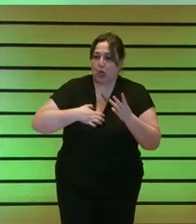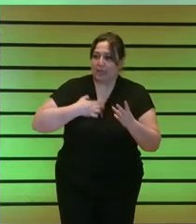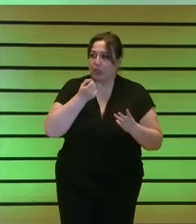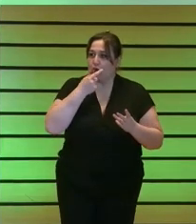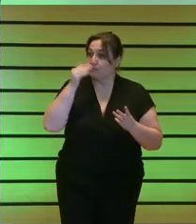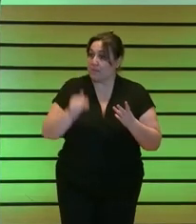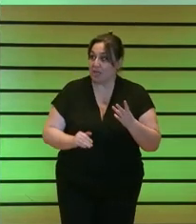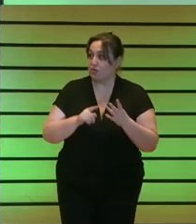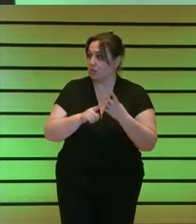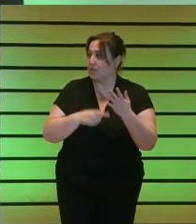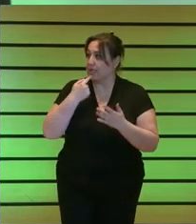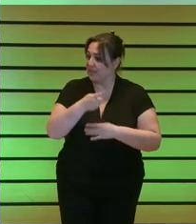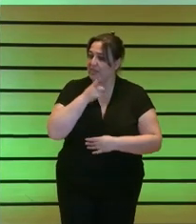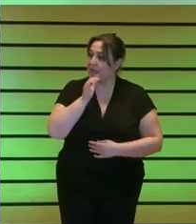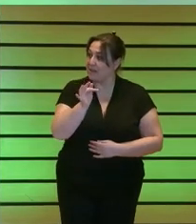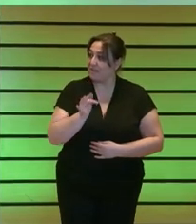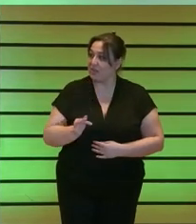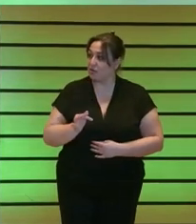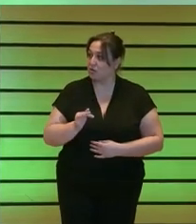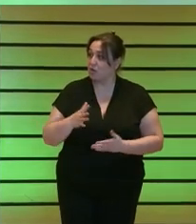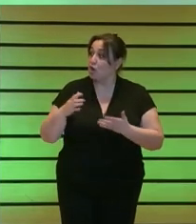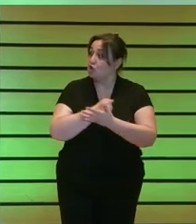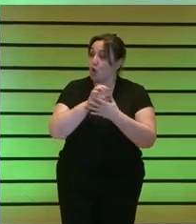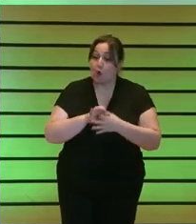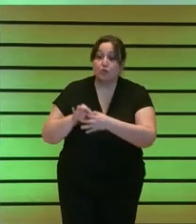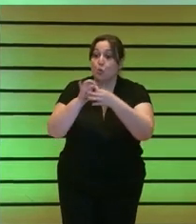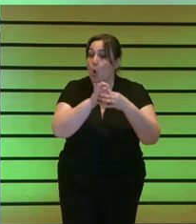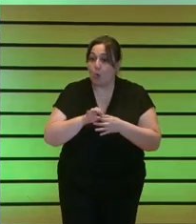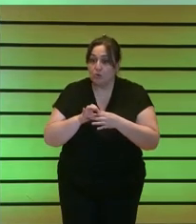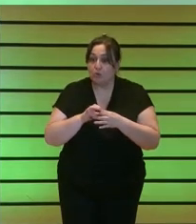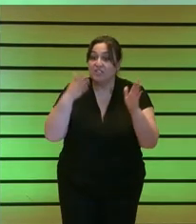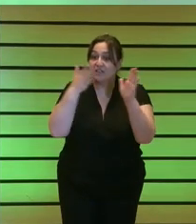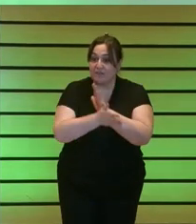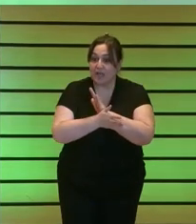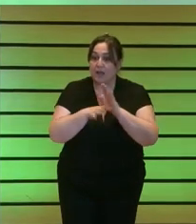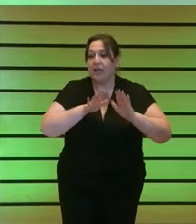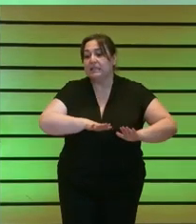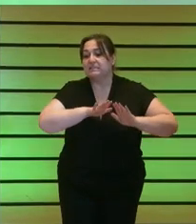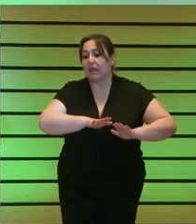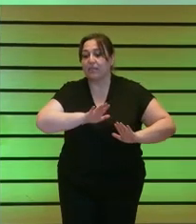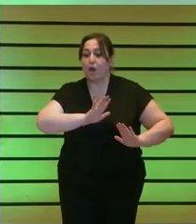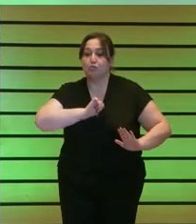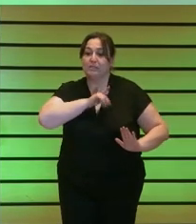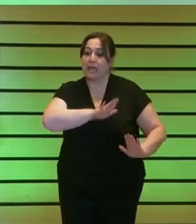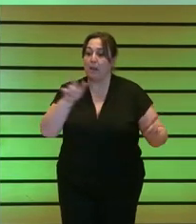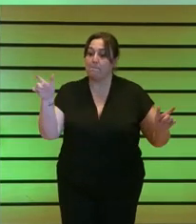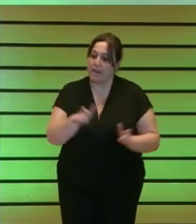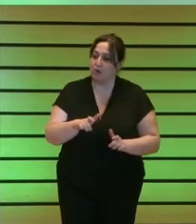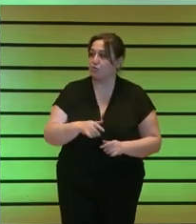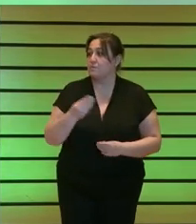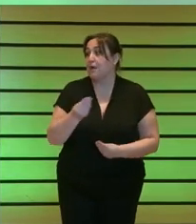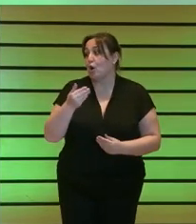hay beneficios y todo en su conjunto disminuye la estancia en UCI en los tiempos de estancia y mejora el pronóstico